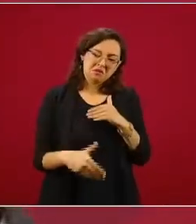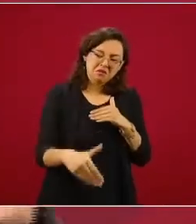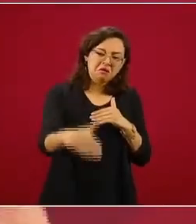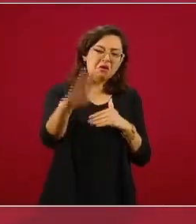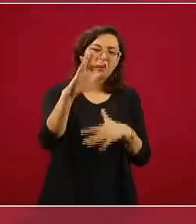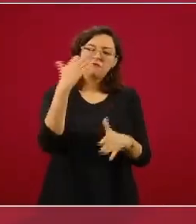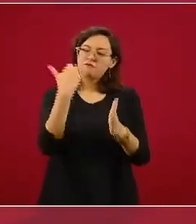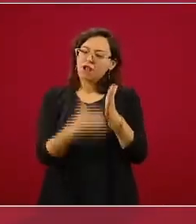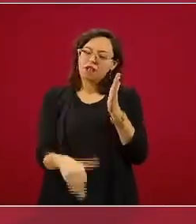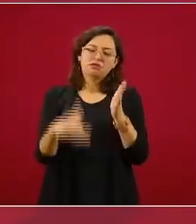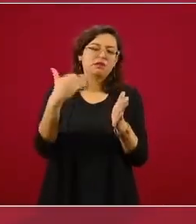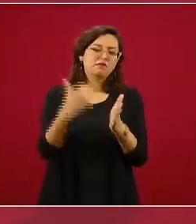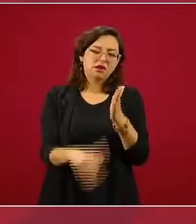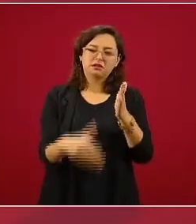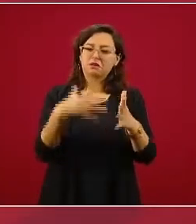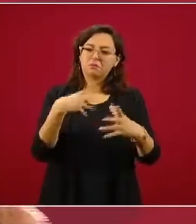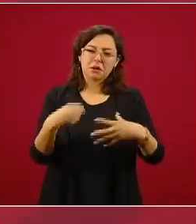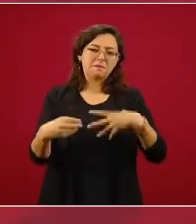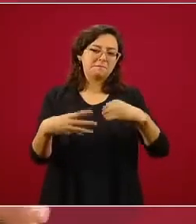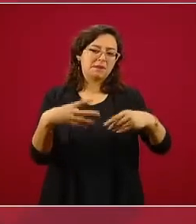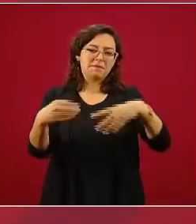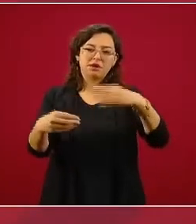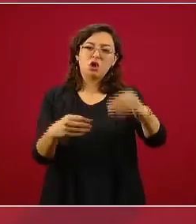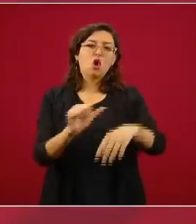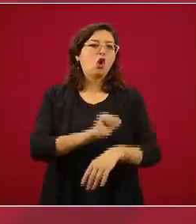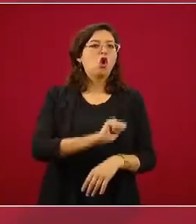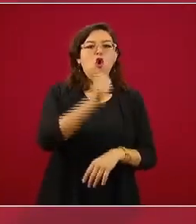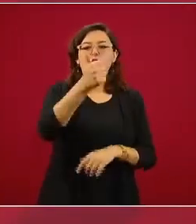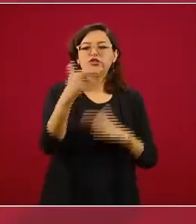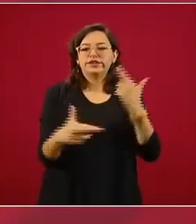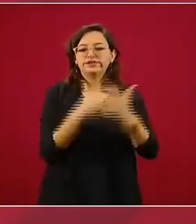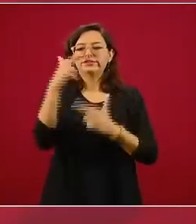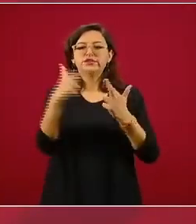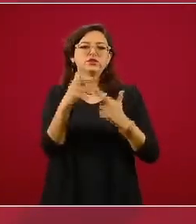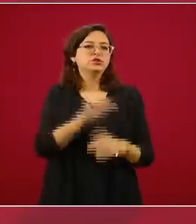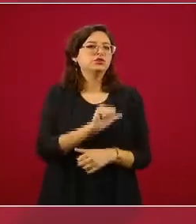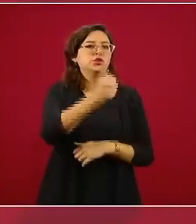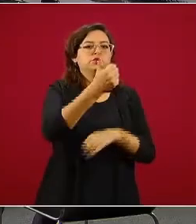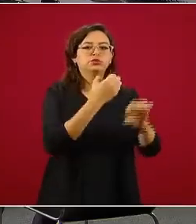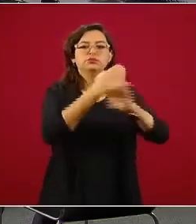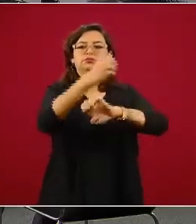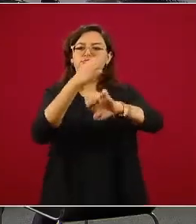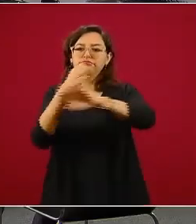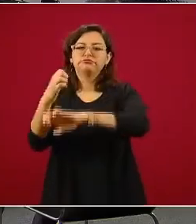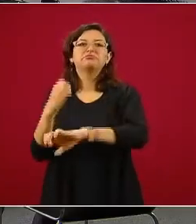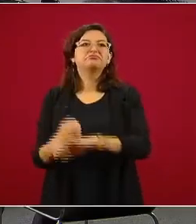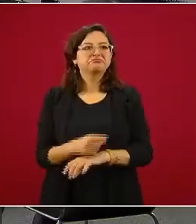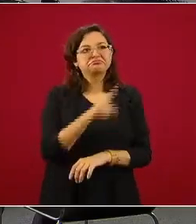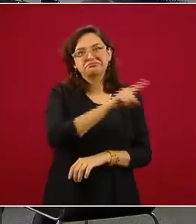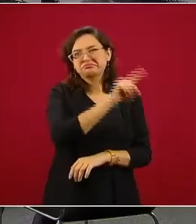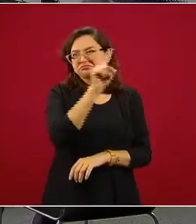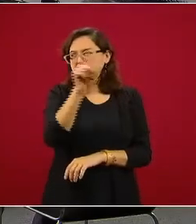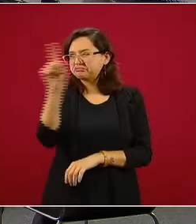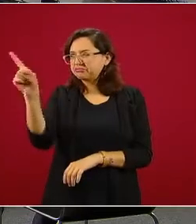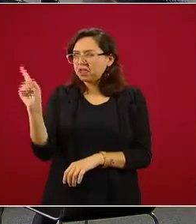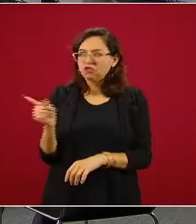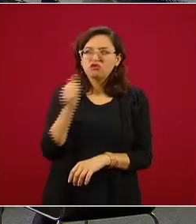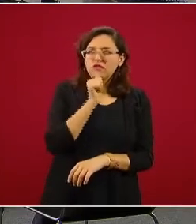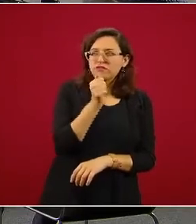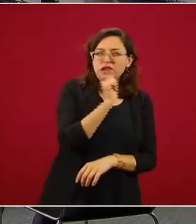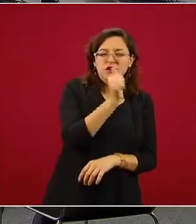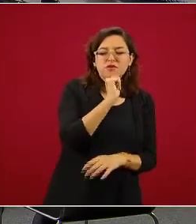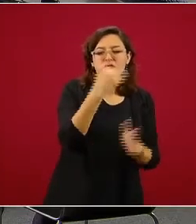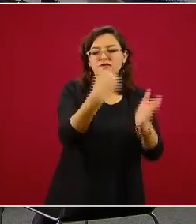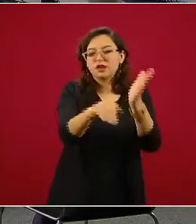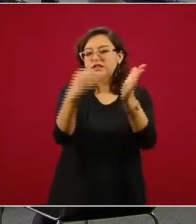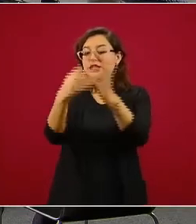varios ciclos de transmisión en distintas partes del país. Hemos usado repetidamente la curva epidémica